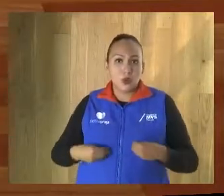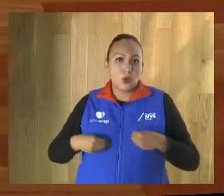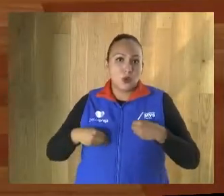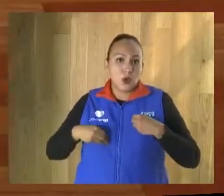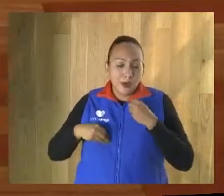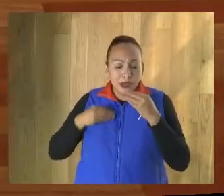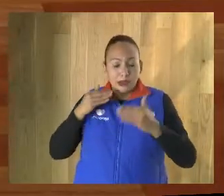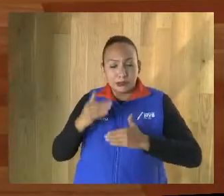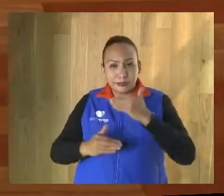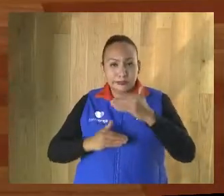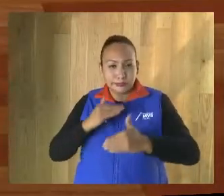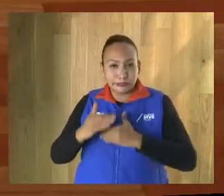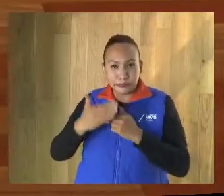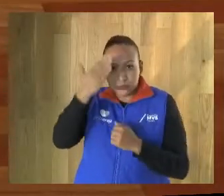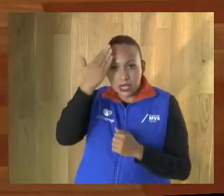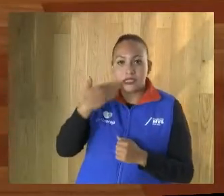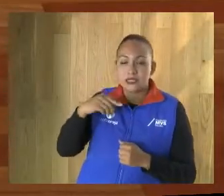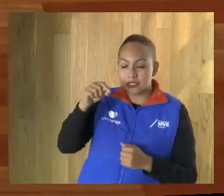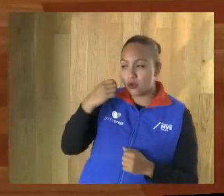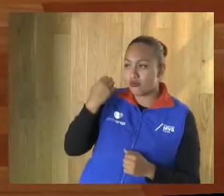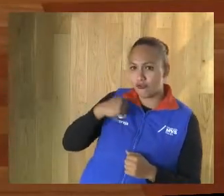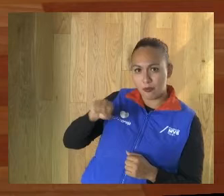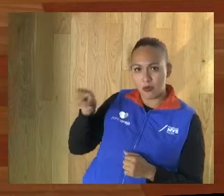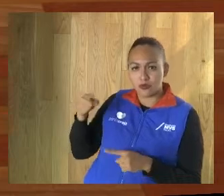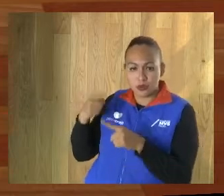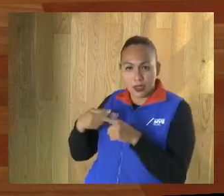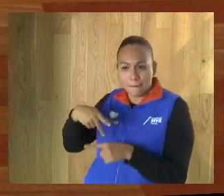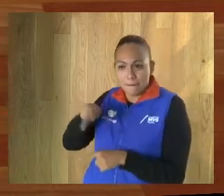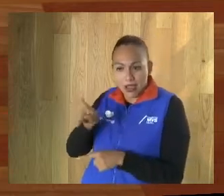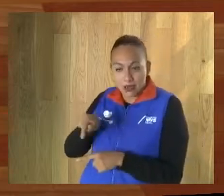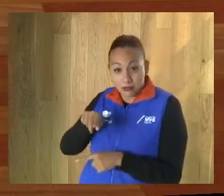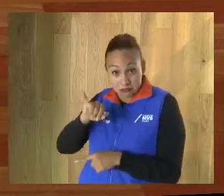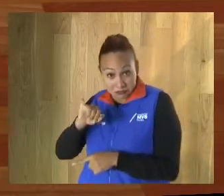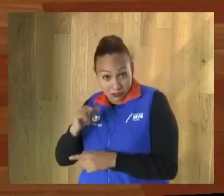que bueno, Hay que cuidarla. hay que cuidarla. Vamos adelante con Belén, adelante.